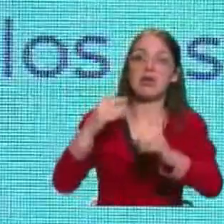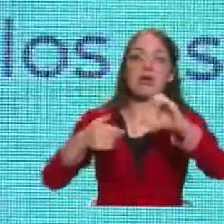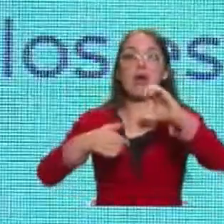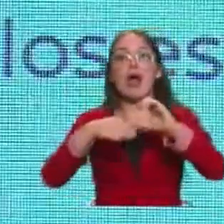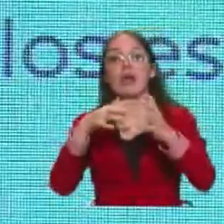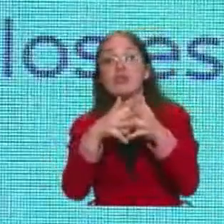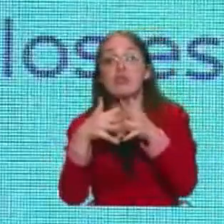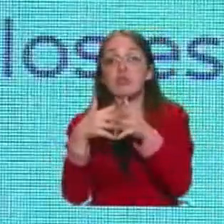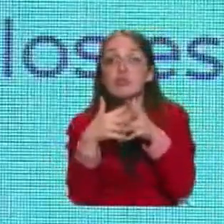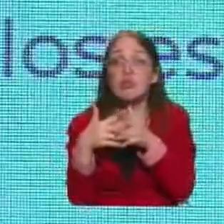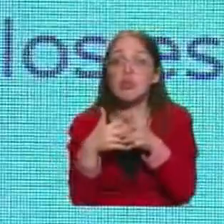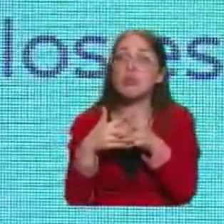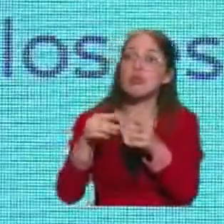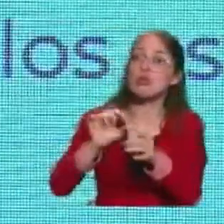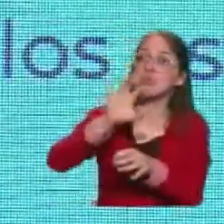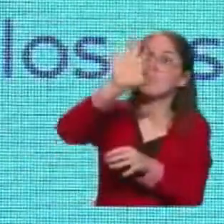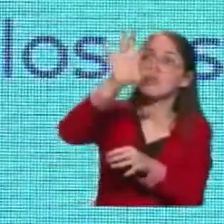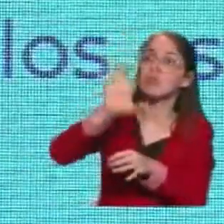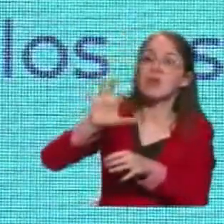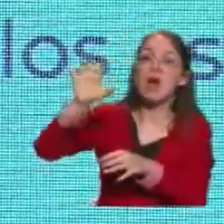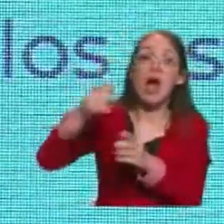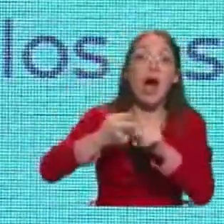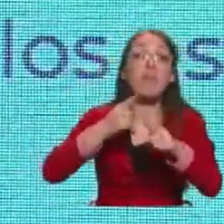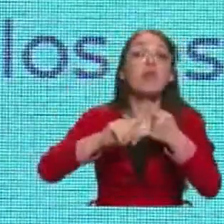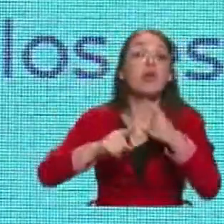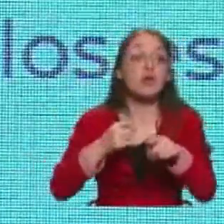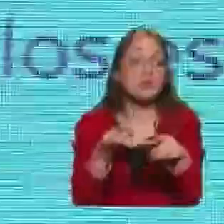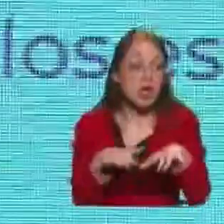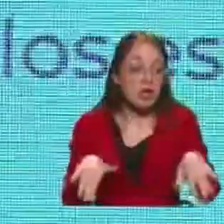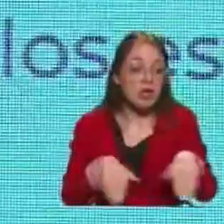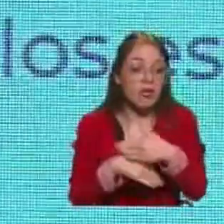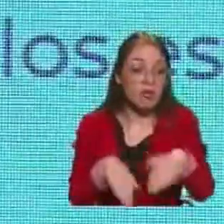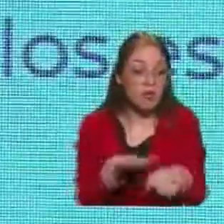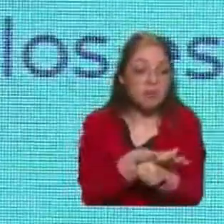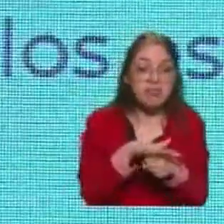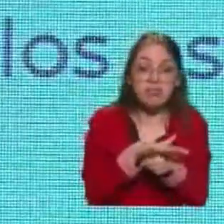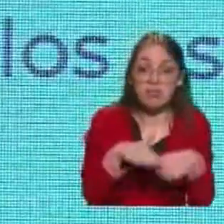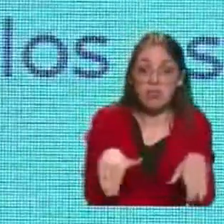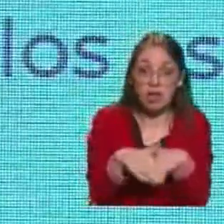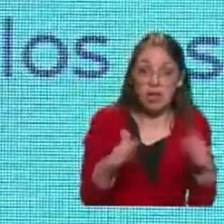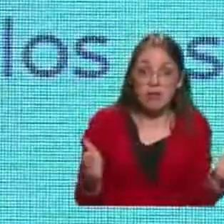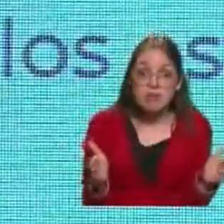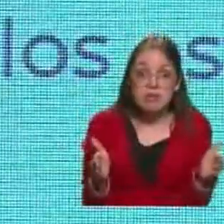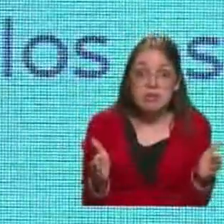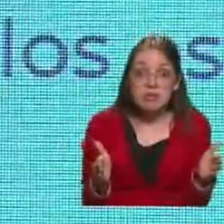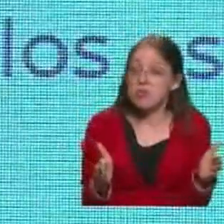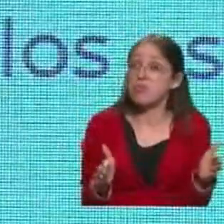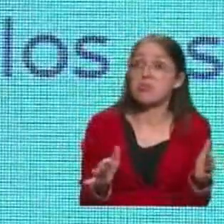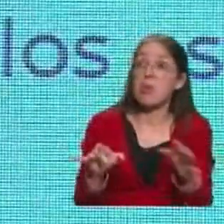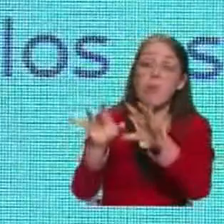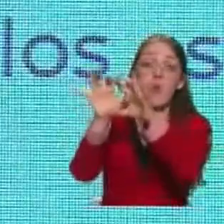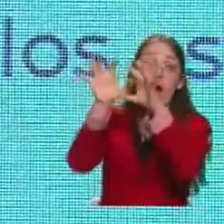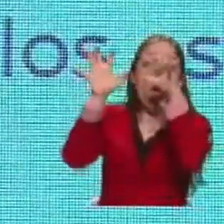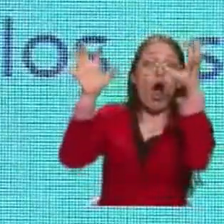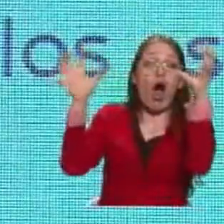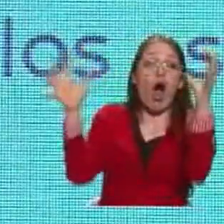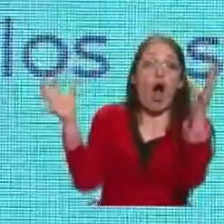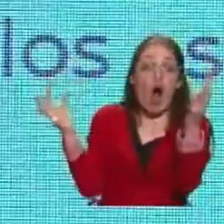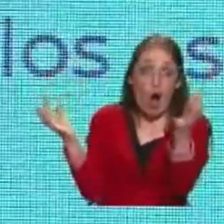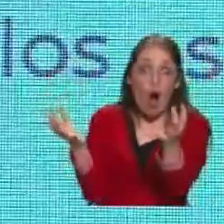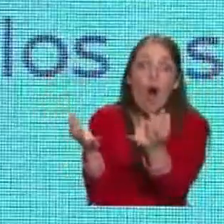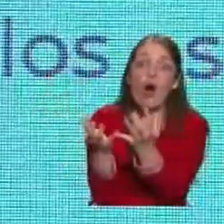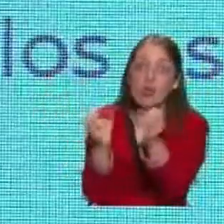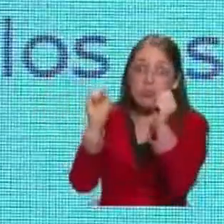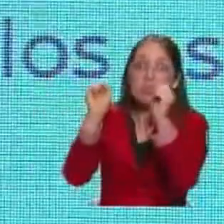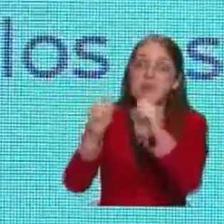que sus amigos ya no son los del barrio si no tienen no tienen ninguna limitación de fronteras por el uso de tecnologías pero tienen